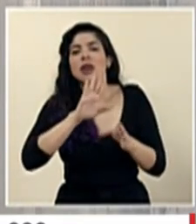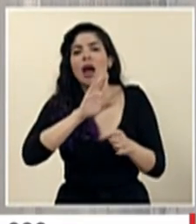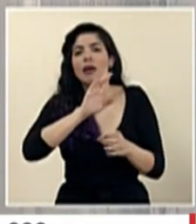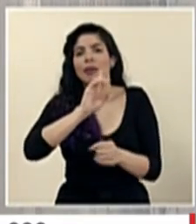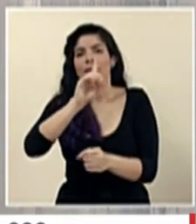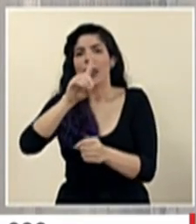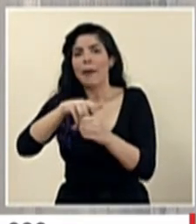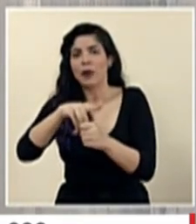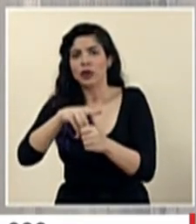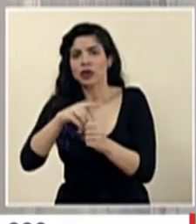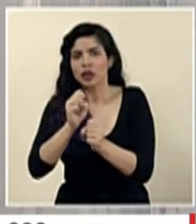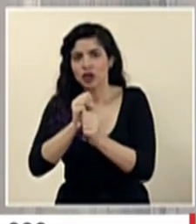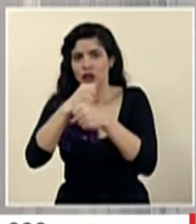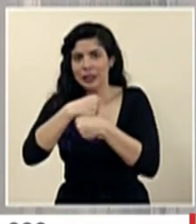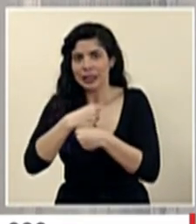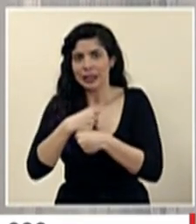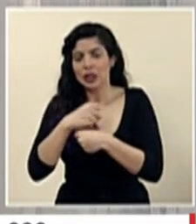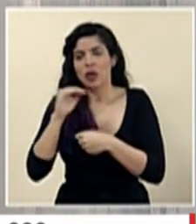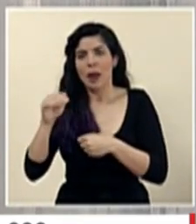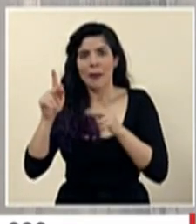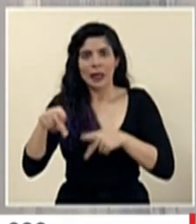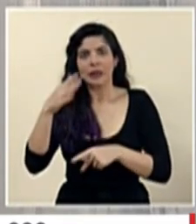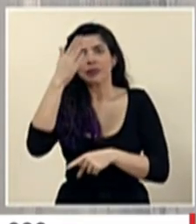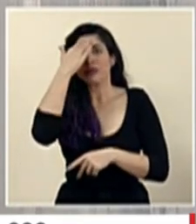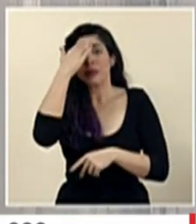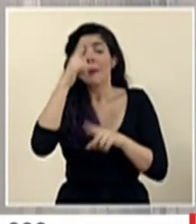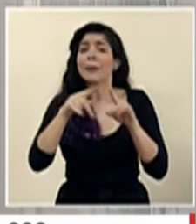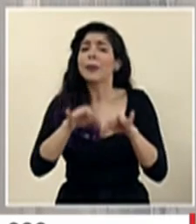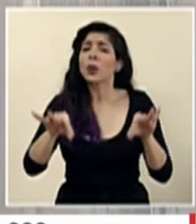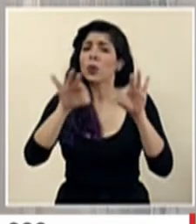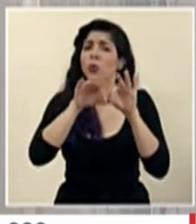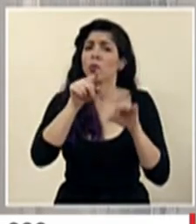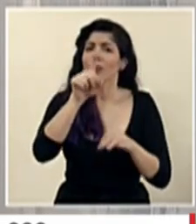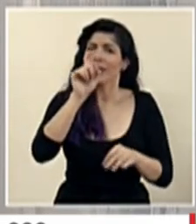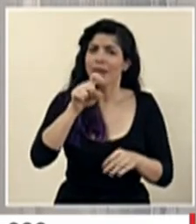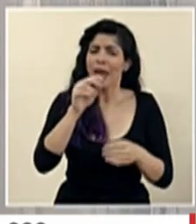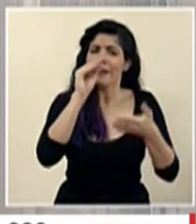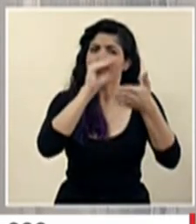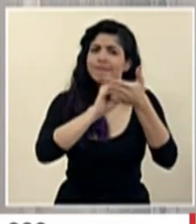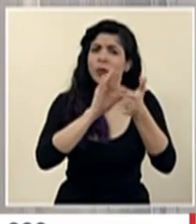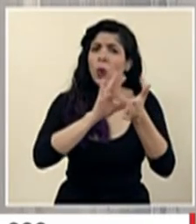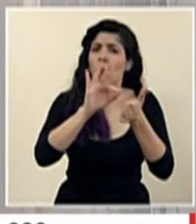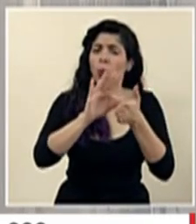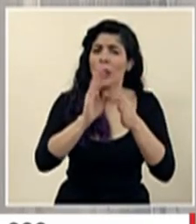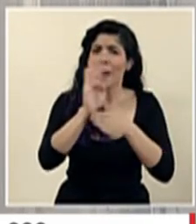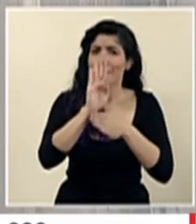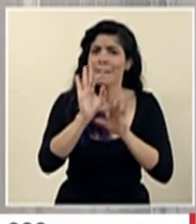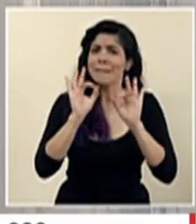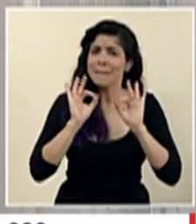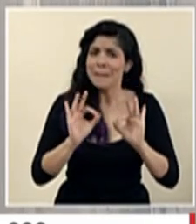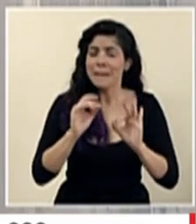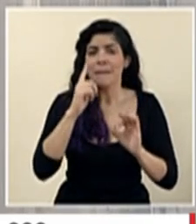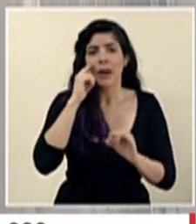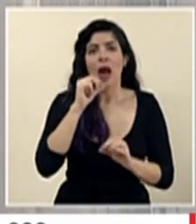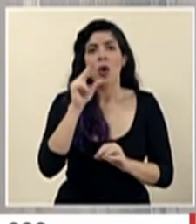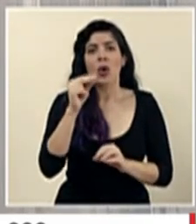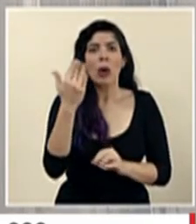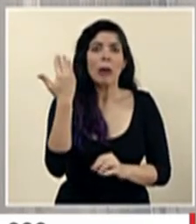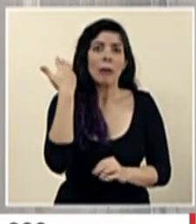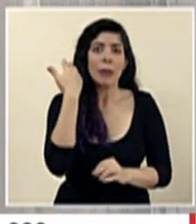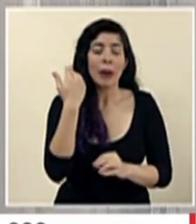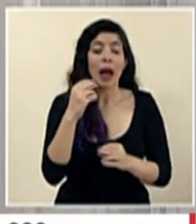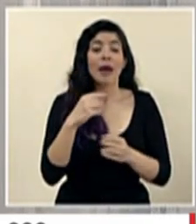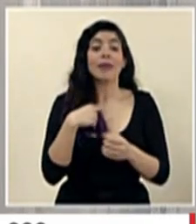pago se está realizando. Pero sí es importante que tengan bien la cuenta para que no vayamos a tener un rebote, que si bien